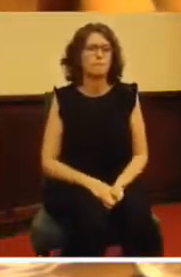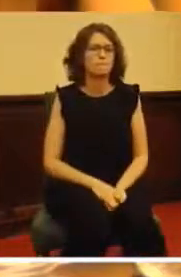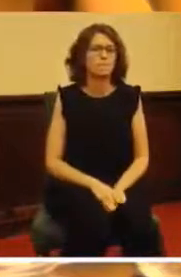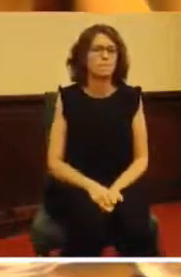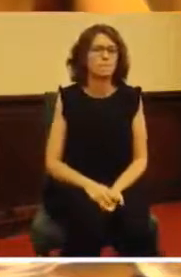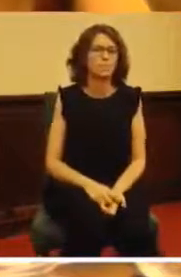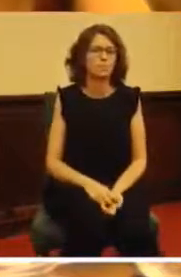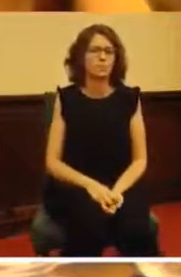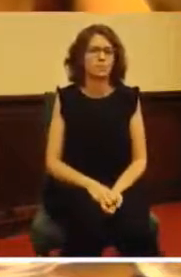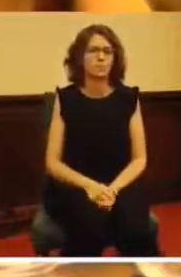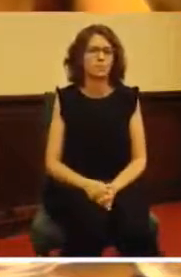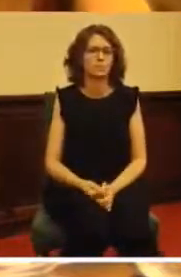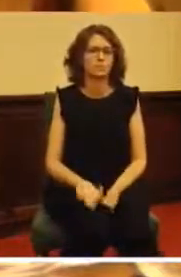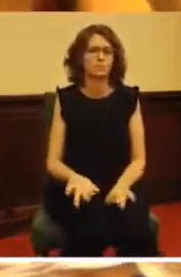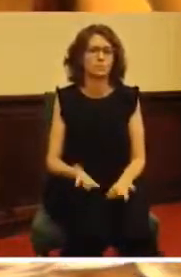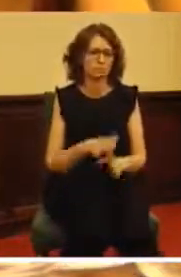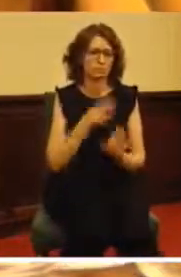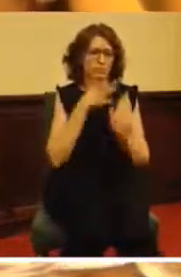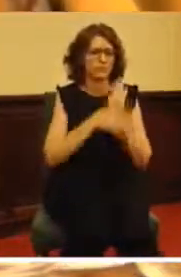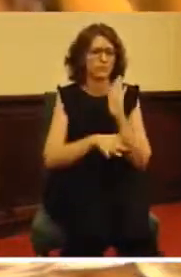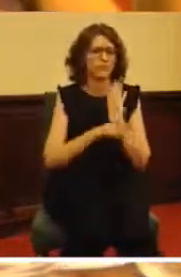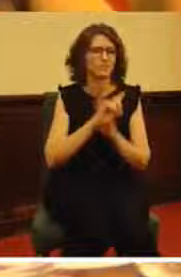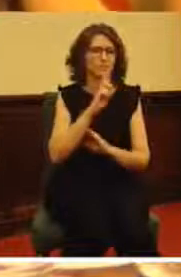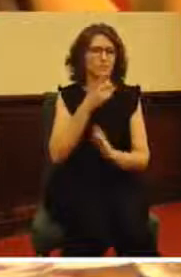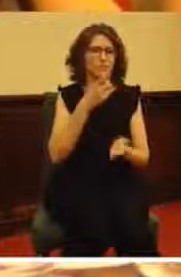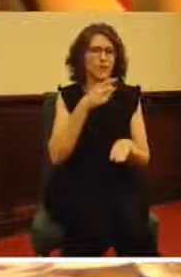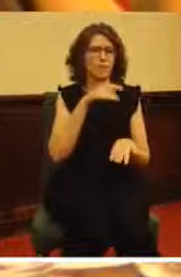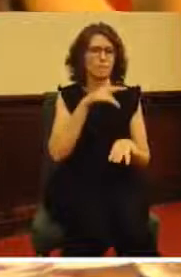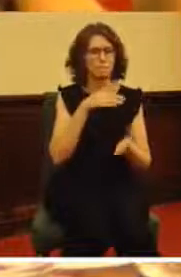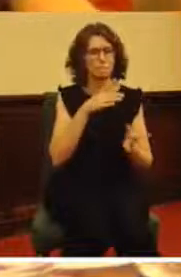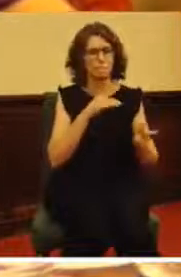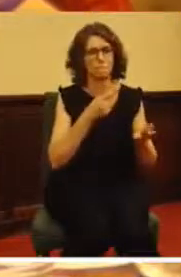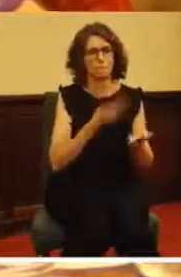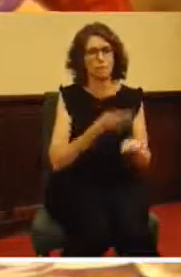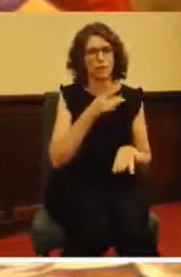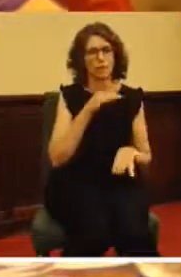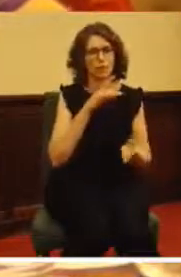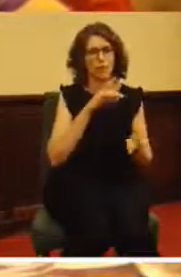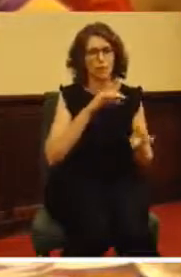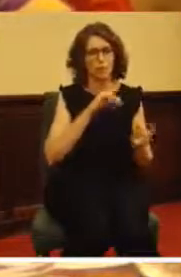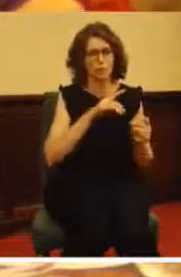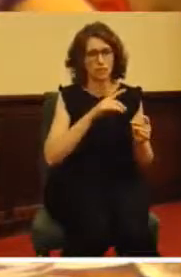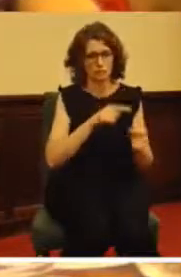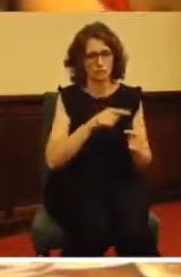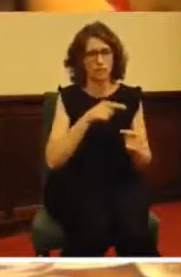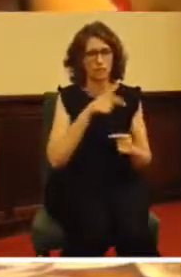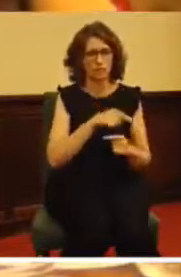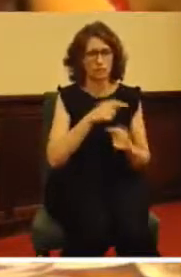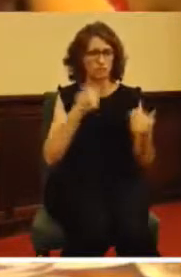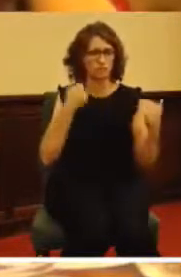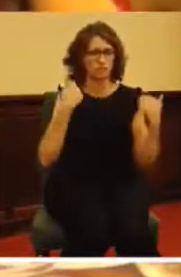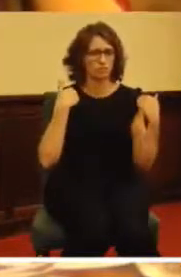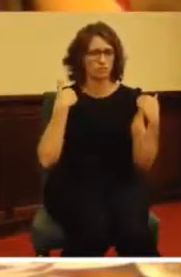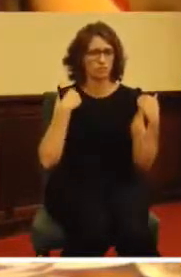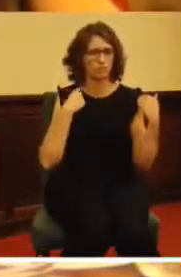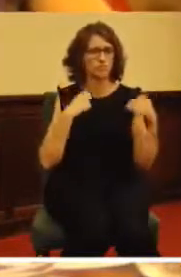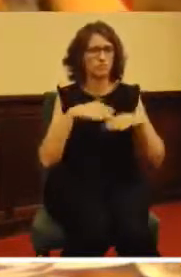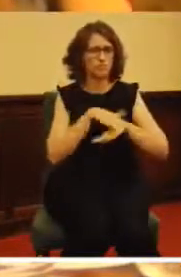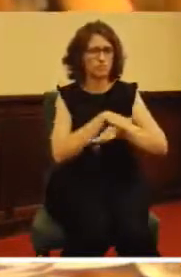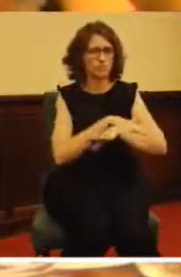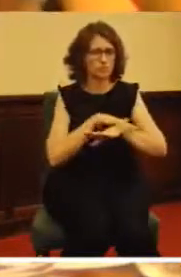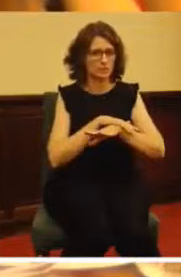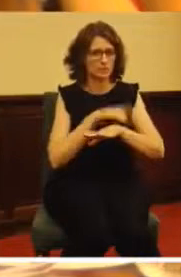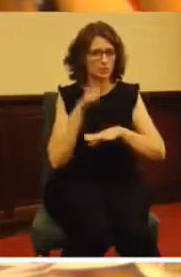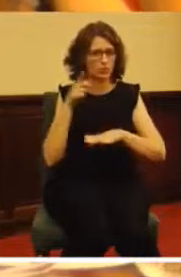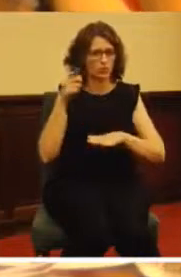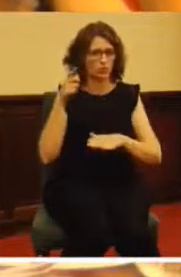Explicamos primero el valor catastral, que, como he dicho, es una competencia estatal que lleva, que fija